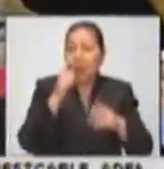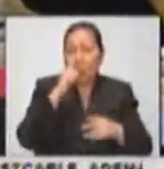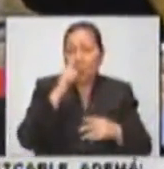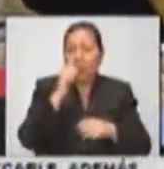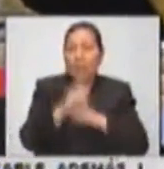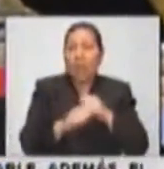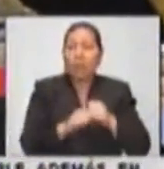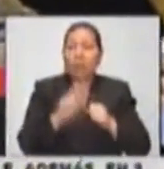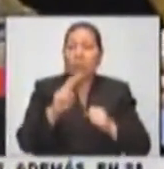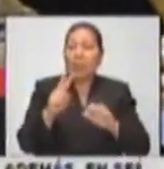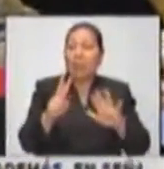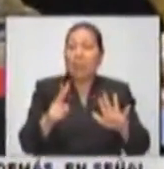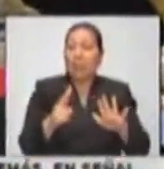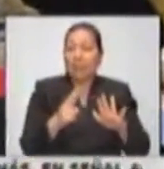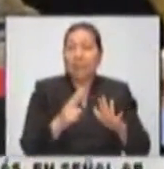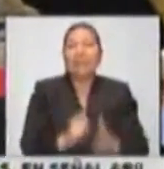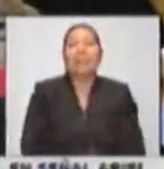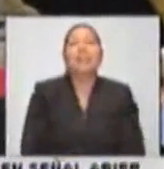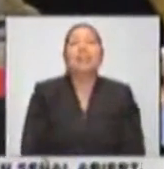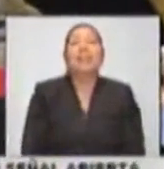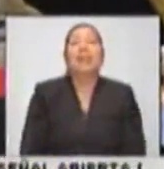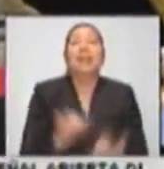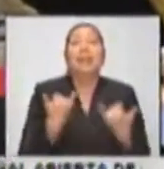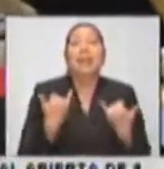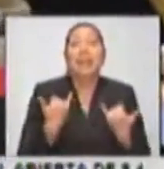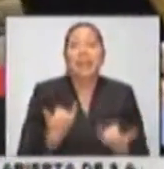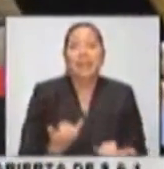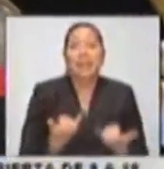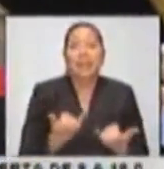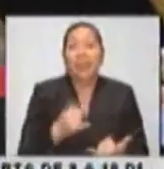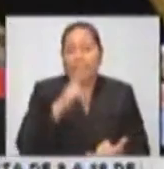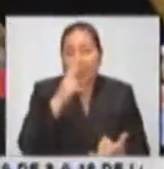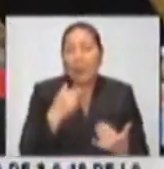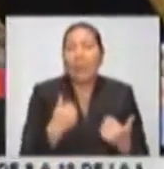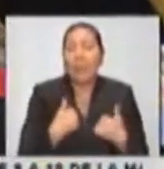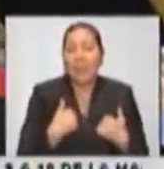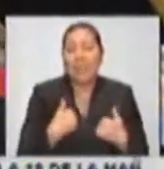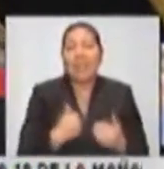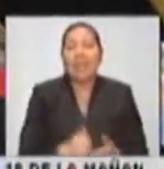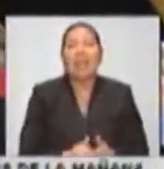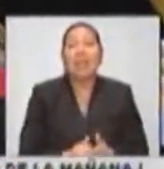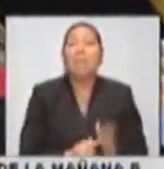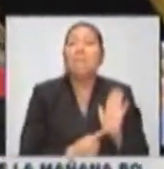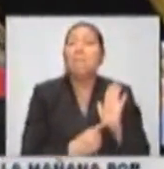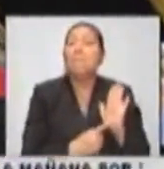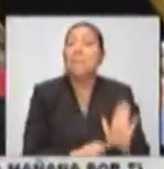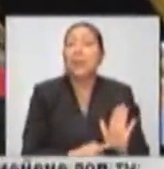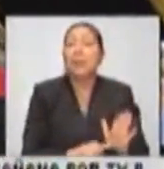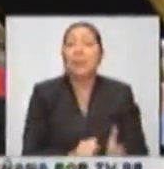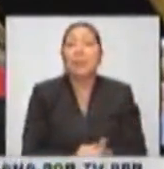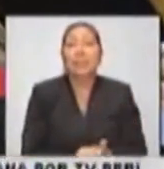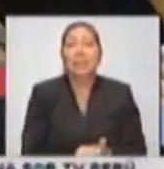de 2017 y es esa la que Perú tiene que mostrar, bueno, tiene sus avances